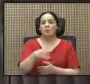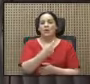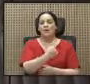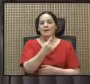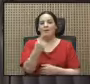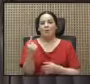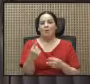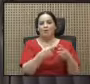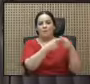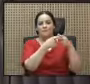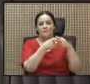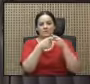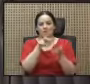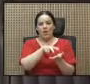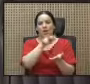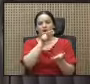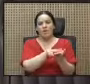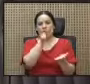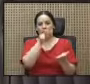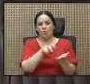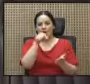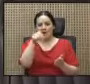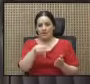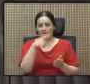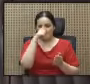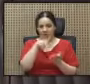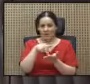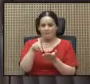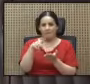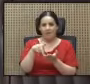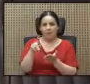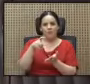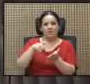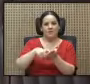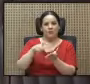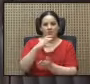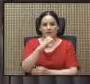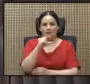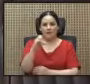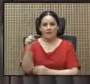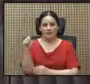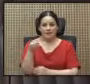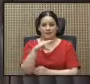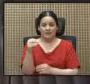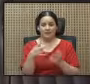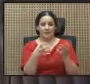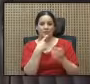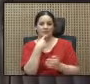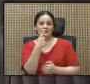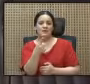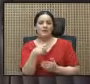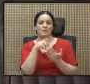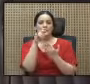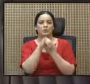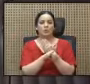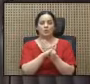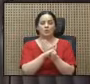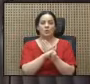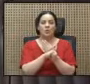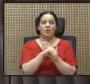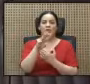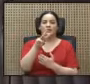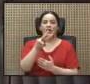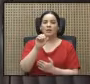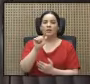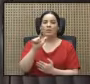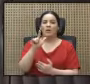venido ejecutando acá para el pago de deuda. Y aquí quiero mencionar el proyecto del doctor Walter Muñoz de